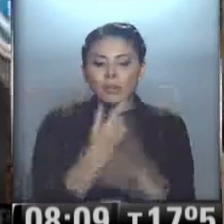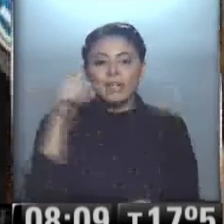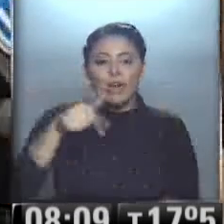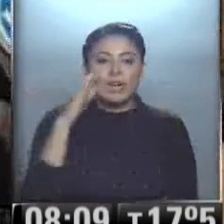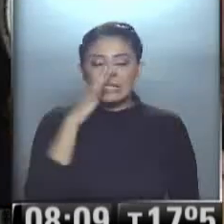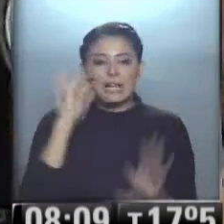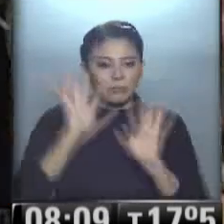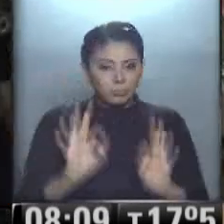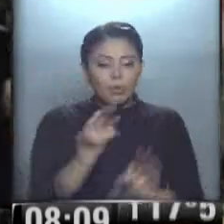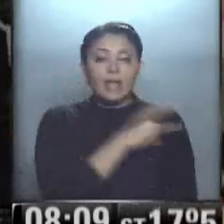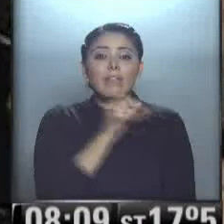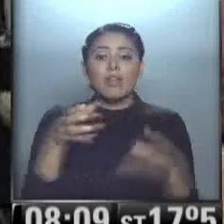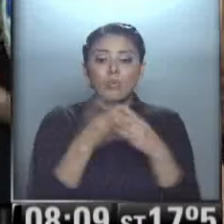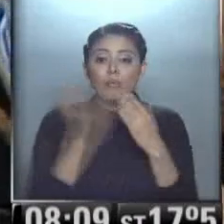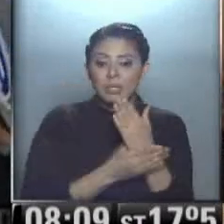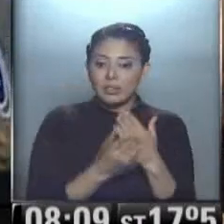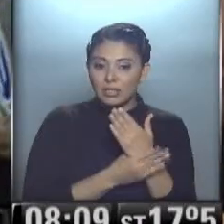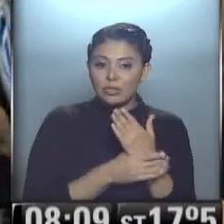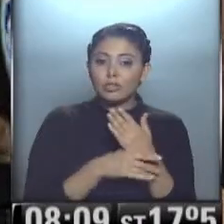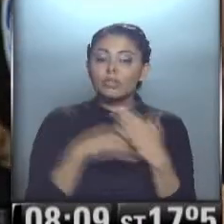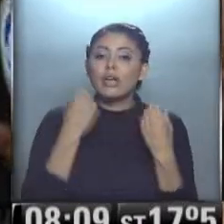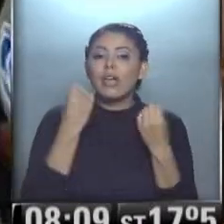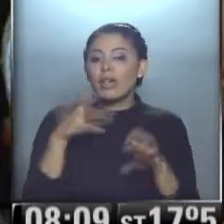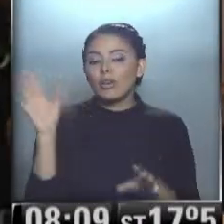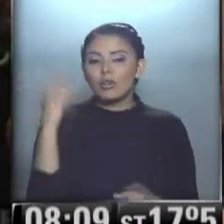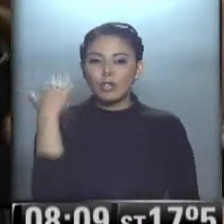presente el jefe de gabinete jorge capitanich para la habitual conferencia de prensa